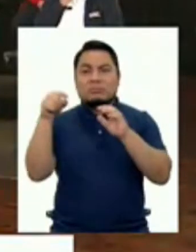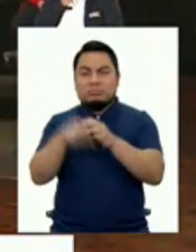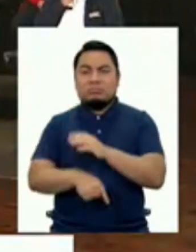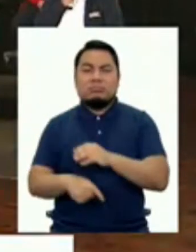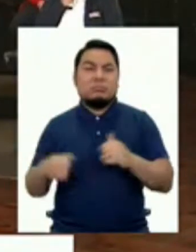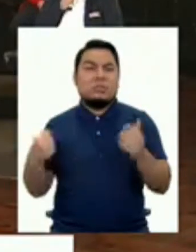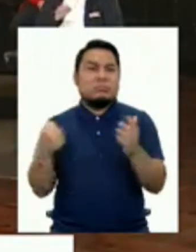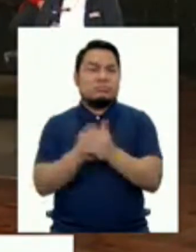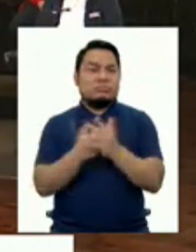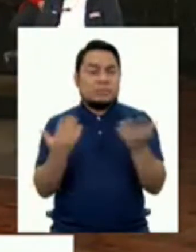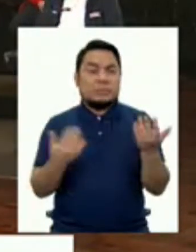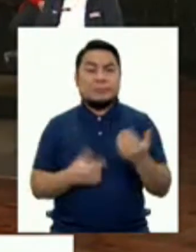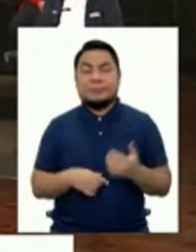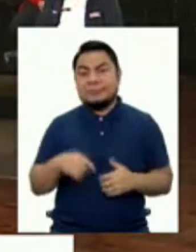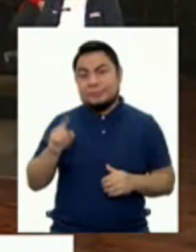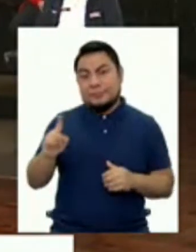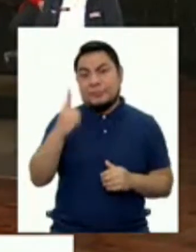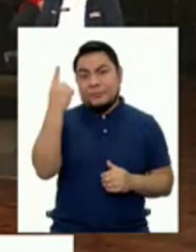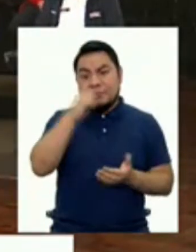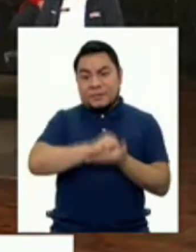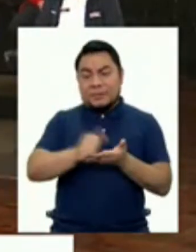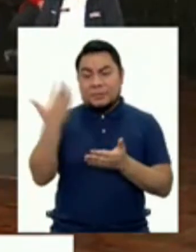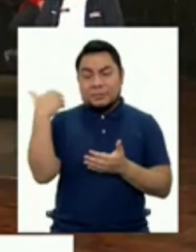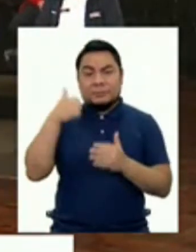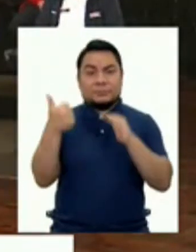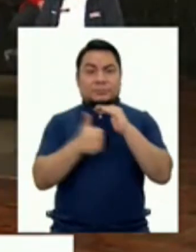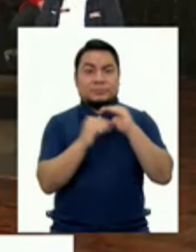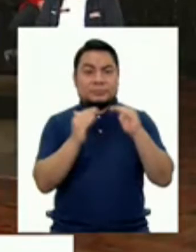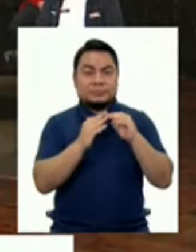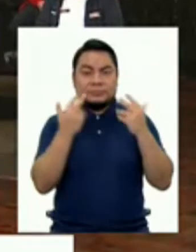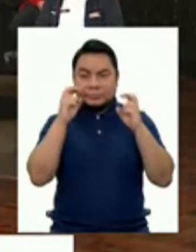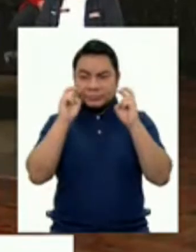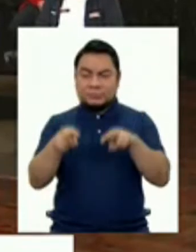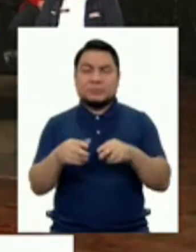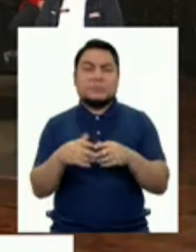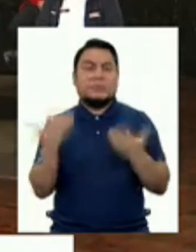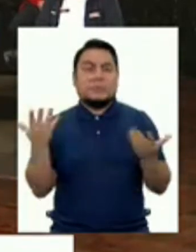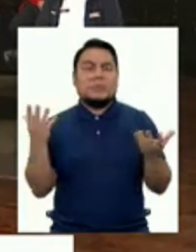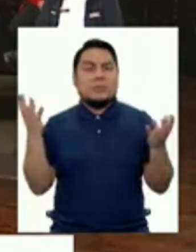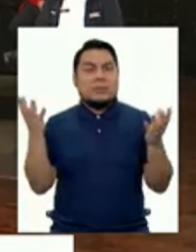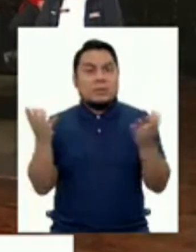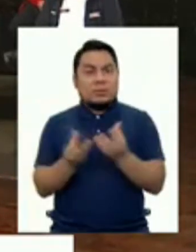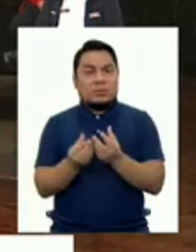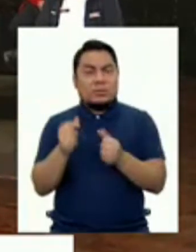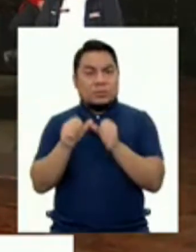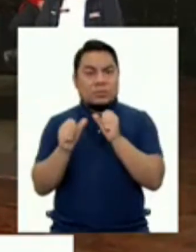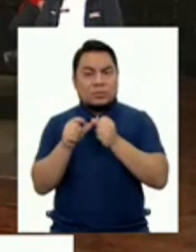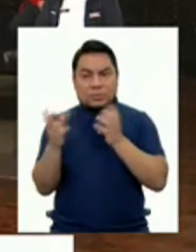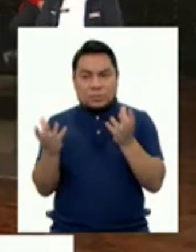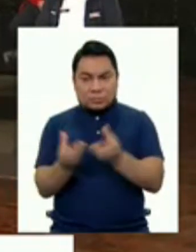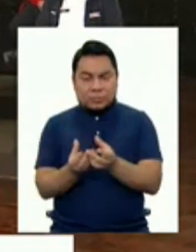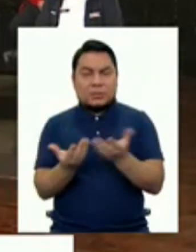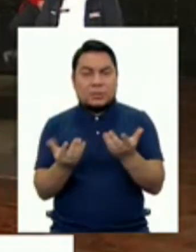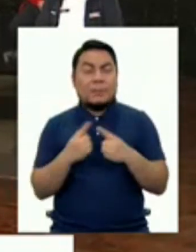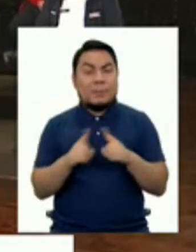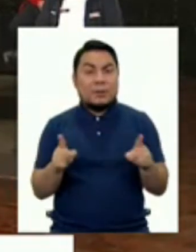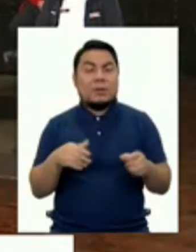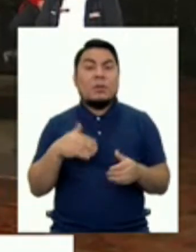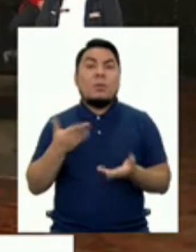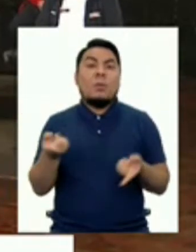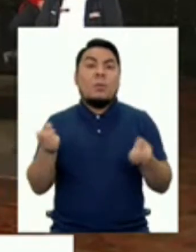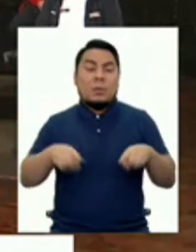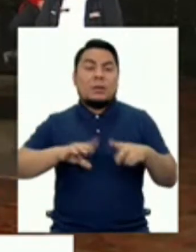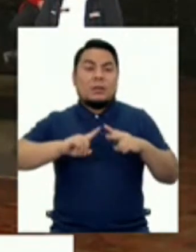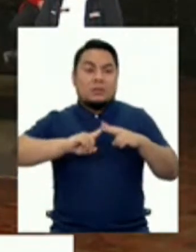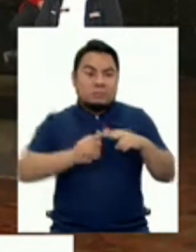accidentes. Durante los primeros meses de la cuarentena se notó una reducción en estas cifras. Sin embargo, a medida que se han